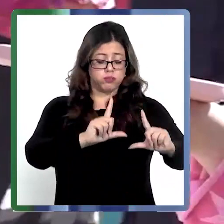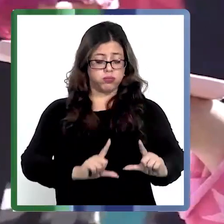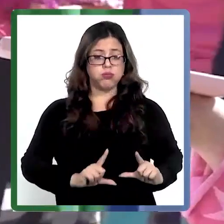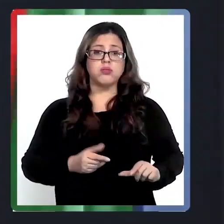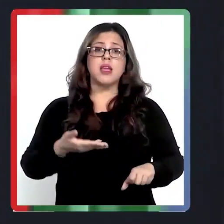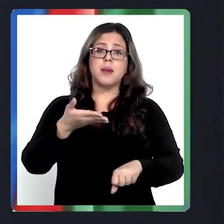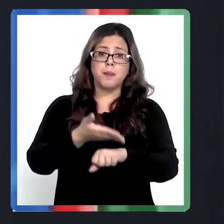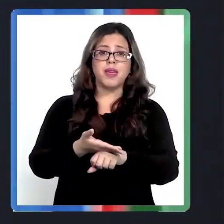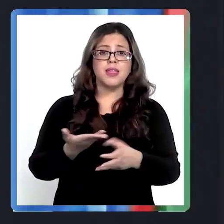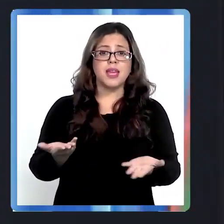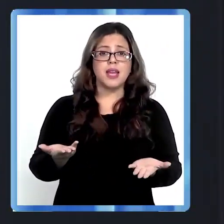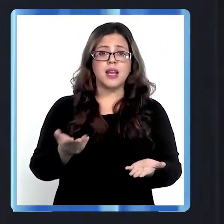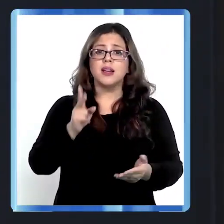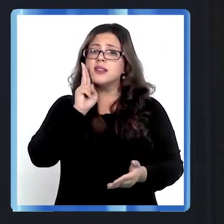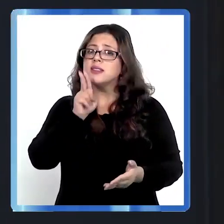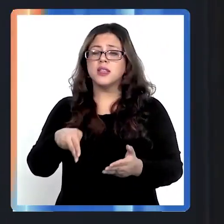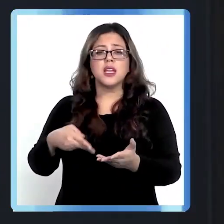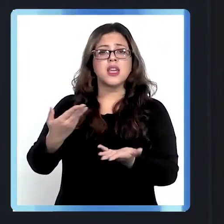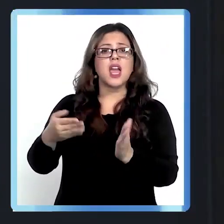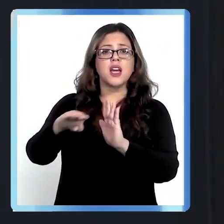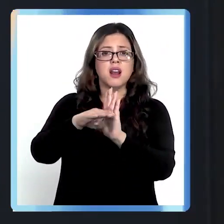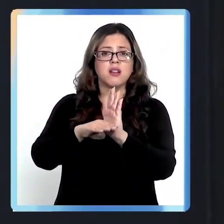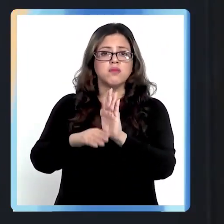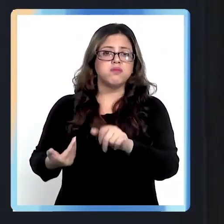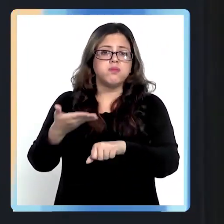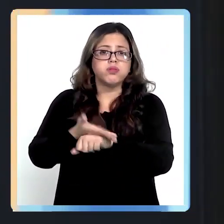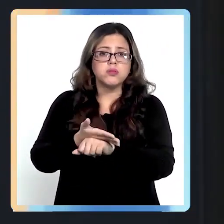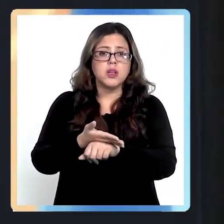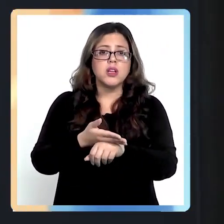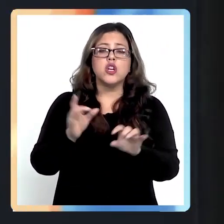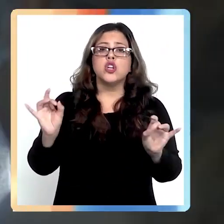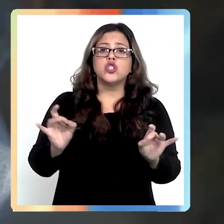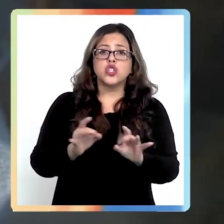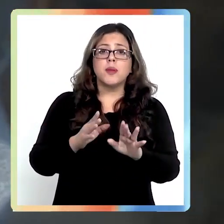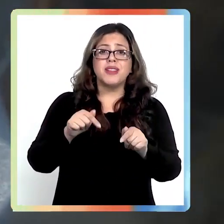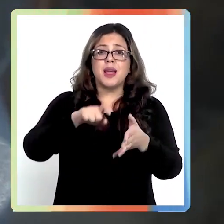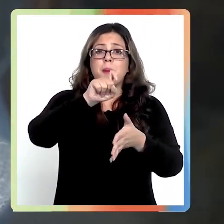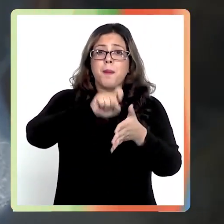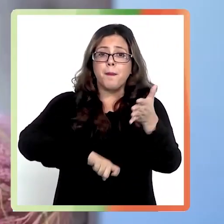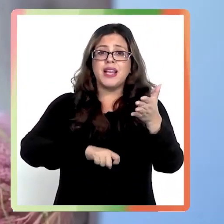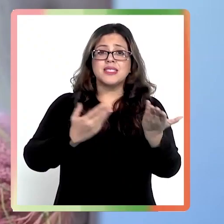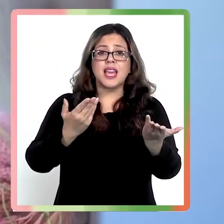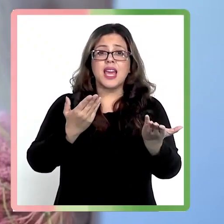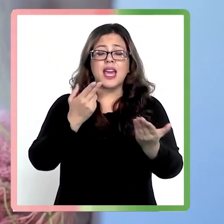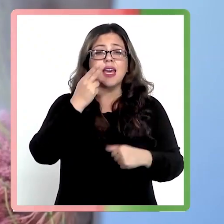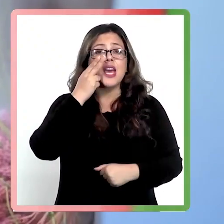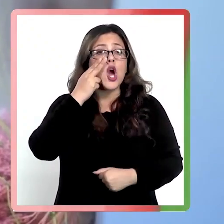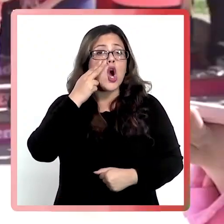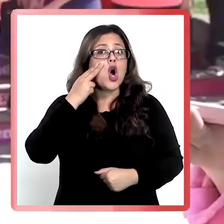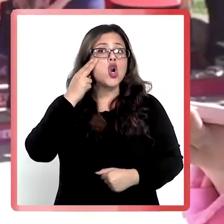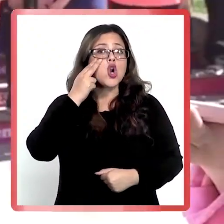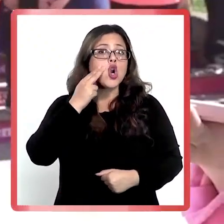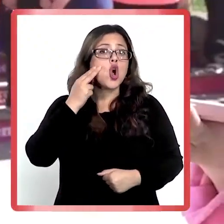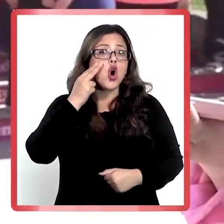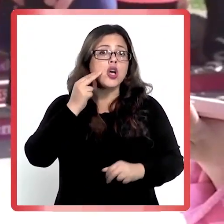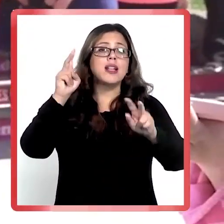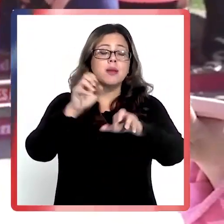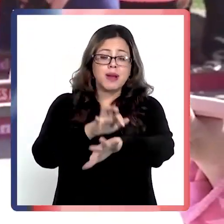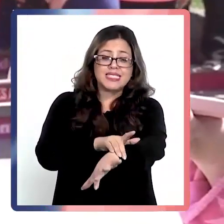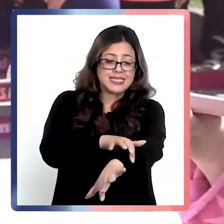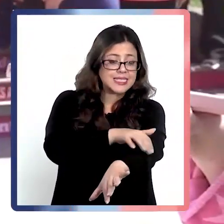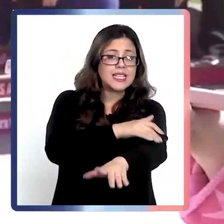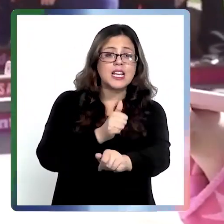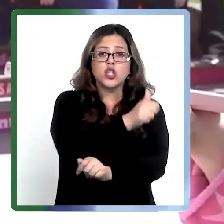pueden solicitar hacer su mamografía sin tener solicitud. El llamado en este mes rosa, cierto, de la sensibilización, es que a todas las